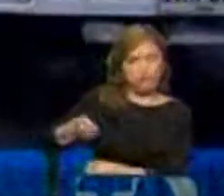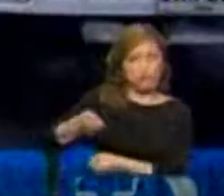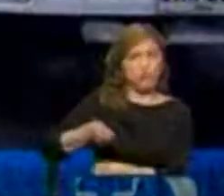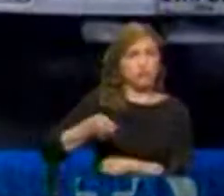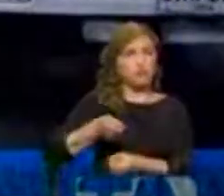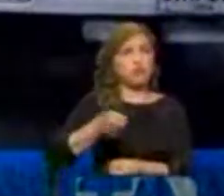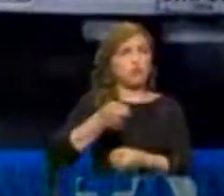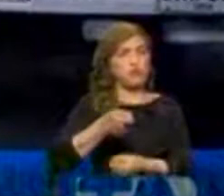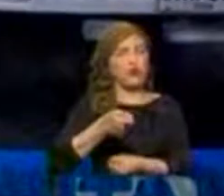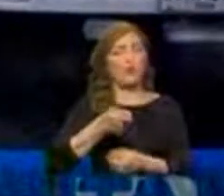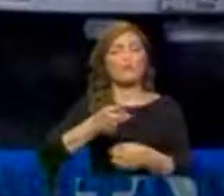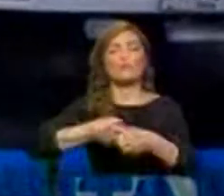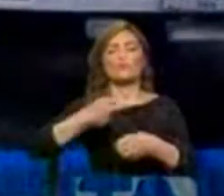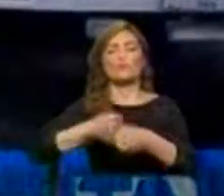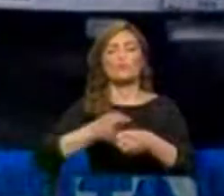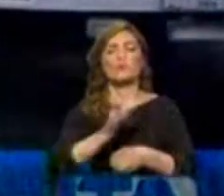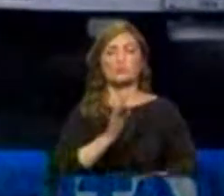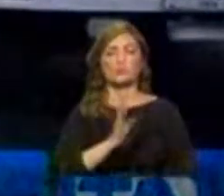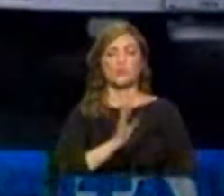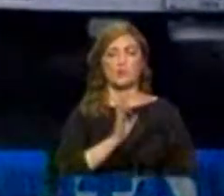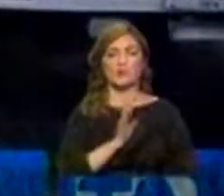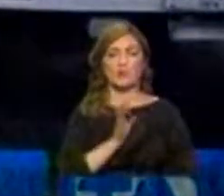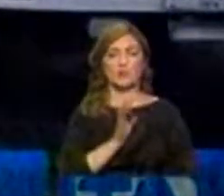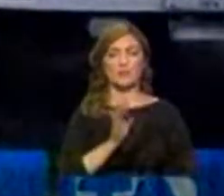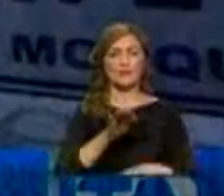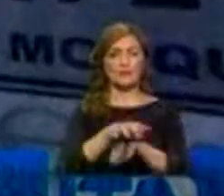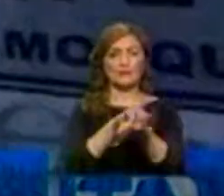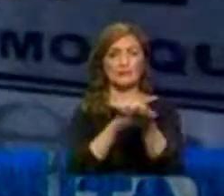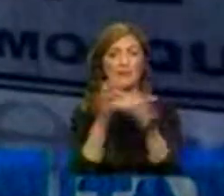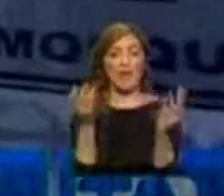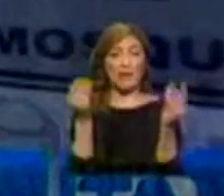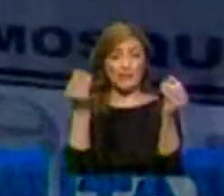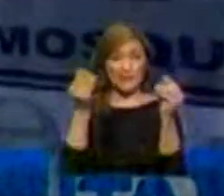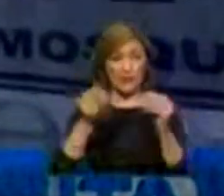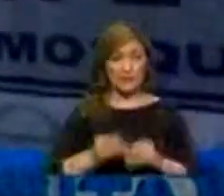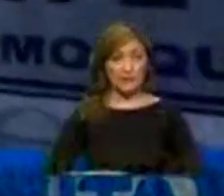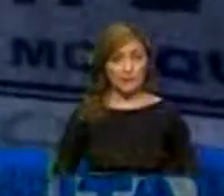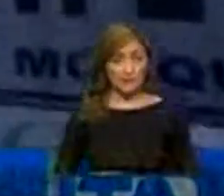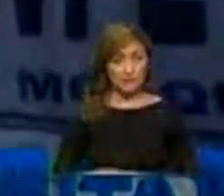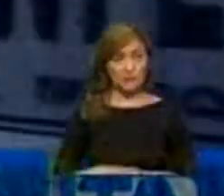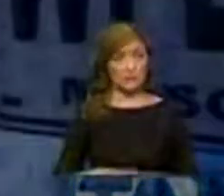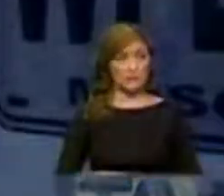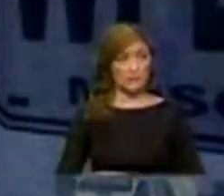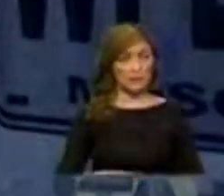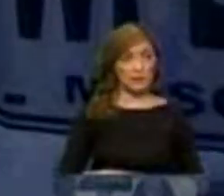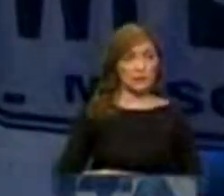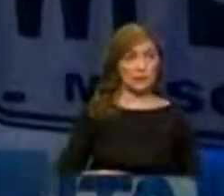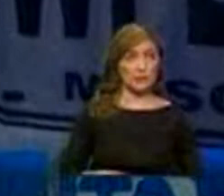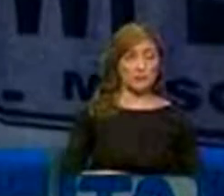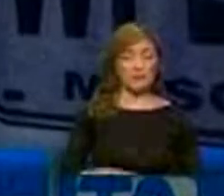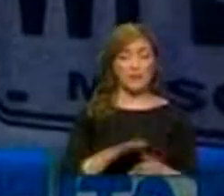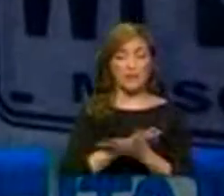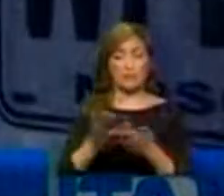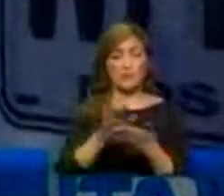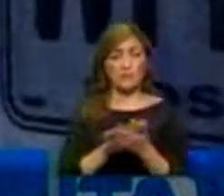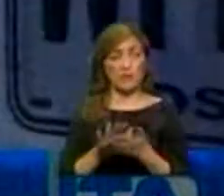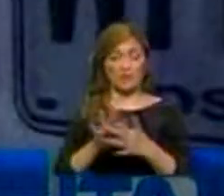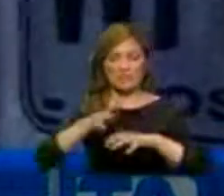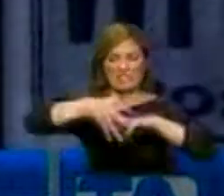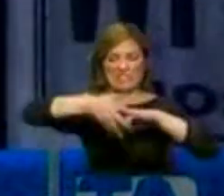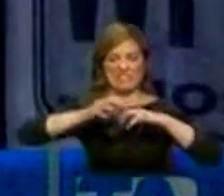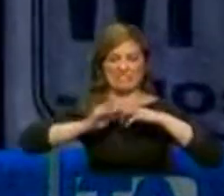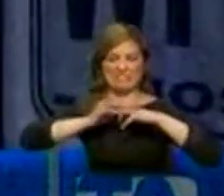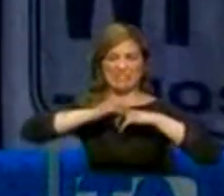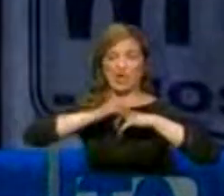cuaternario, tarea exclusiva de los técnicos de agrocalidad. Estamos haciendo una desinfección por la amenaza de un hongo, ¿no? Entonces, que